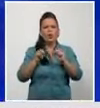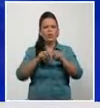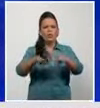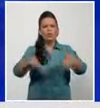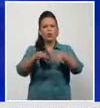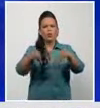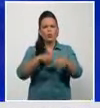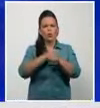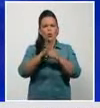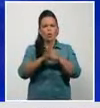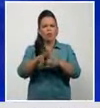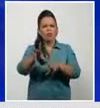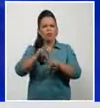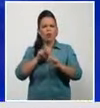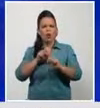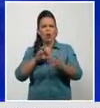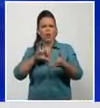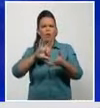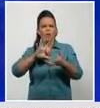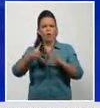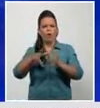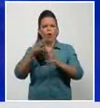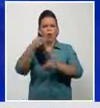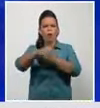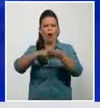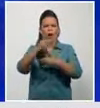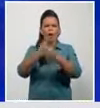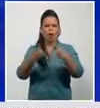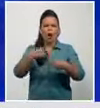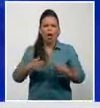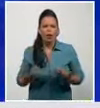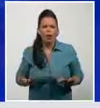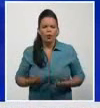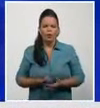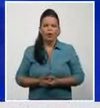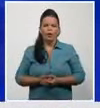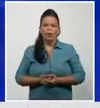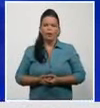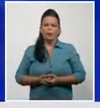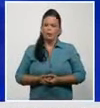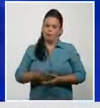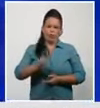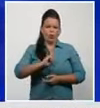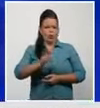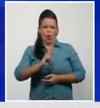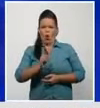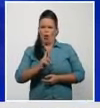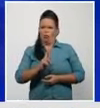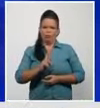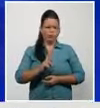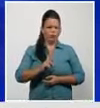No, o sea, no se ha identificado que sea una nueva cepa.